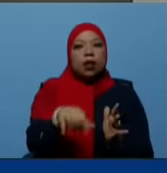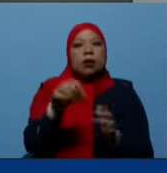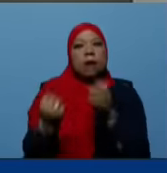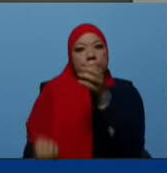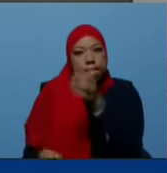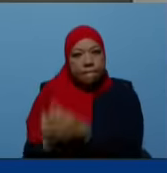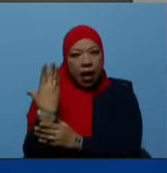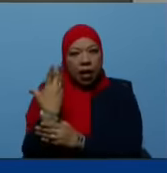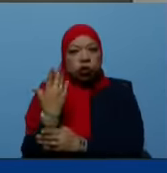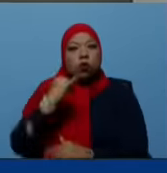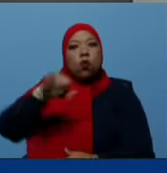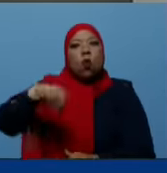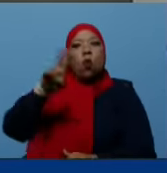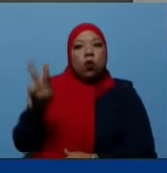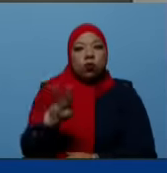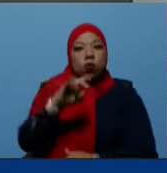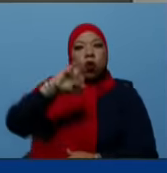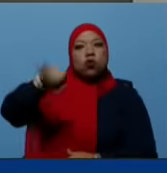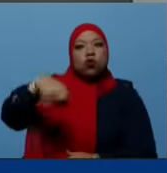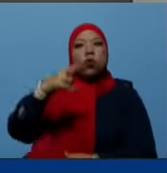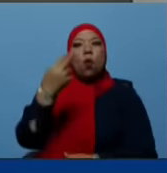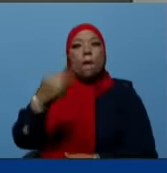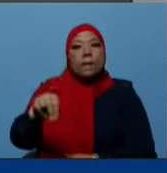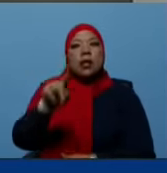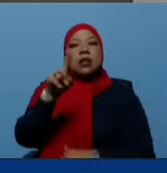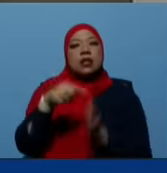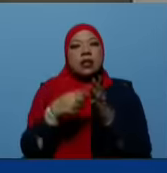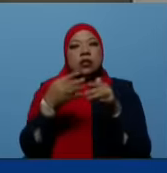y junio 2019, en la era Guaidó.